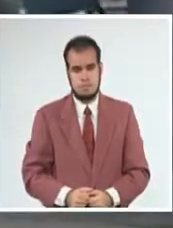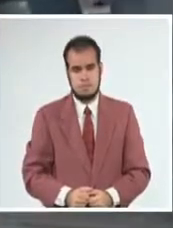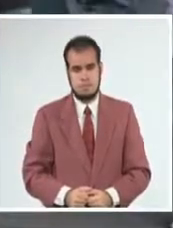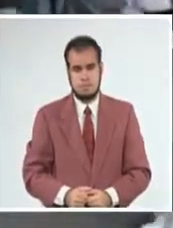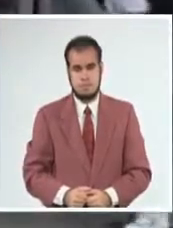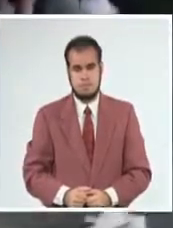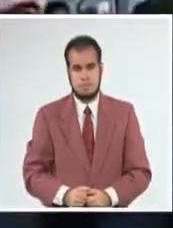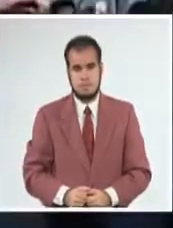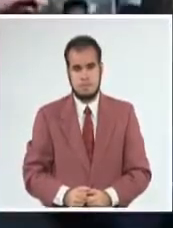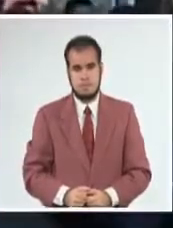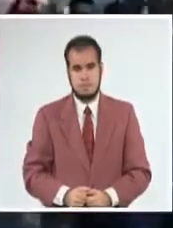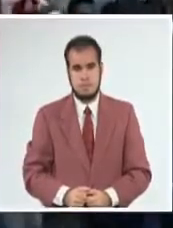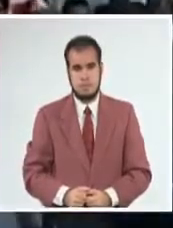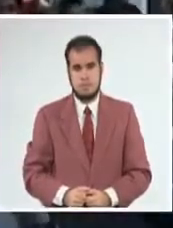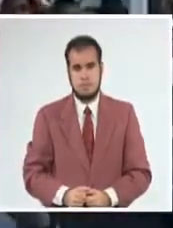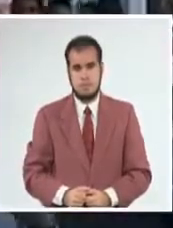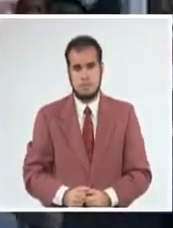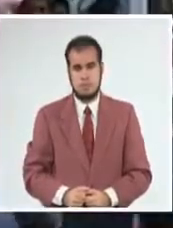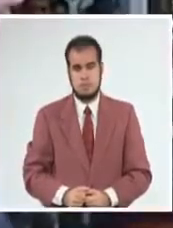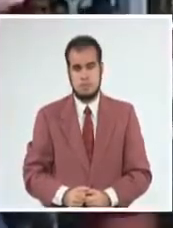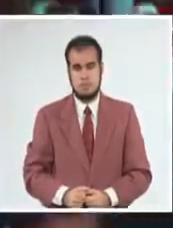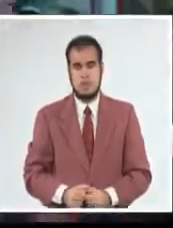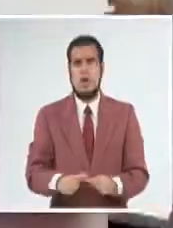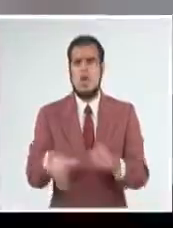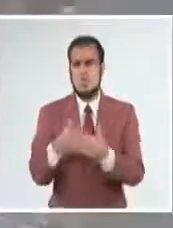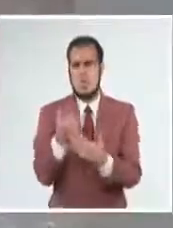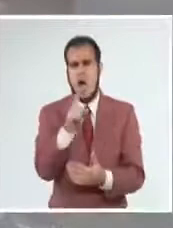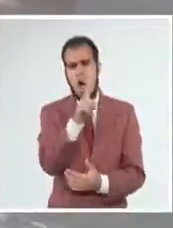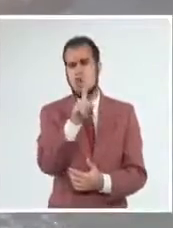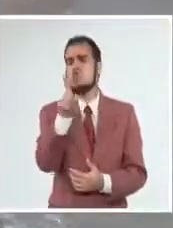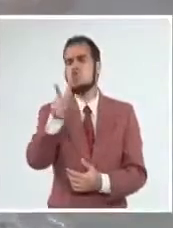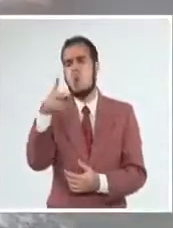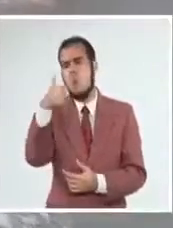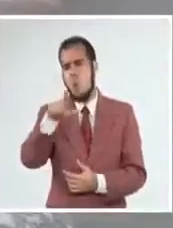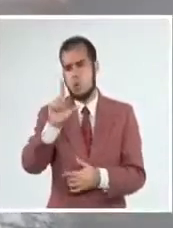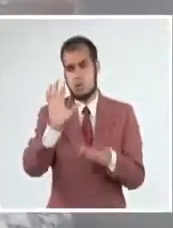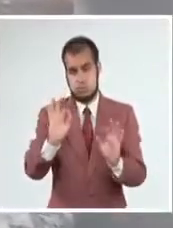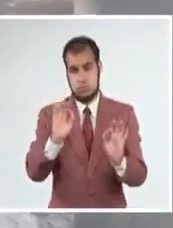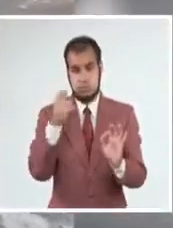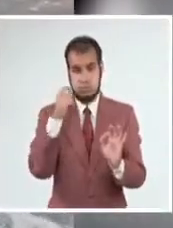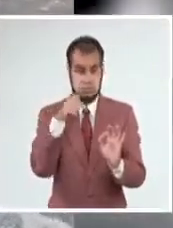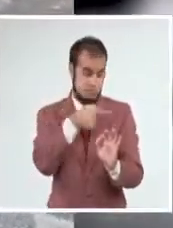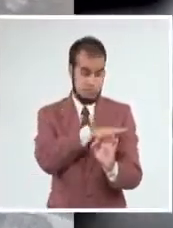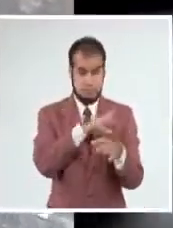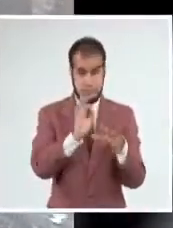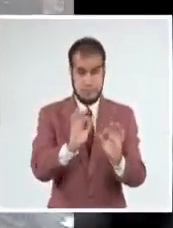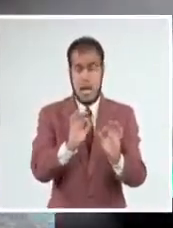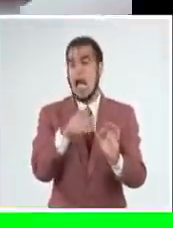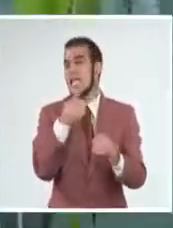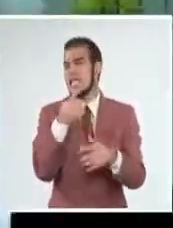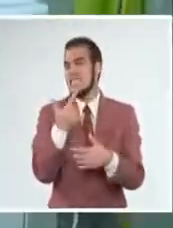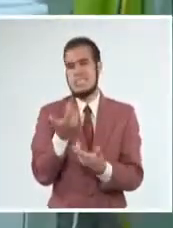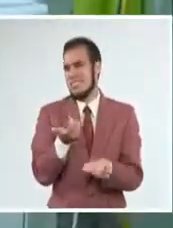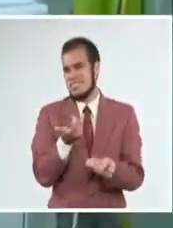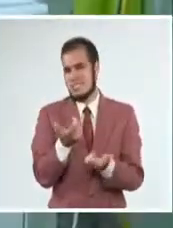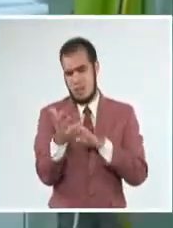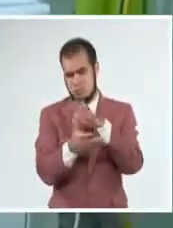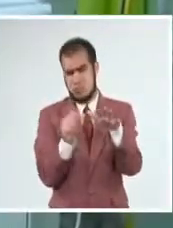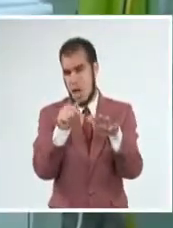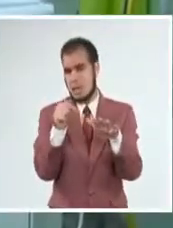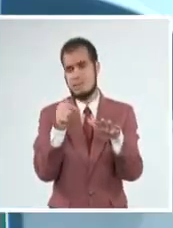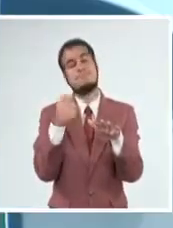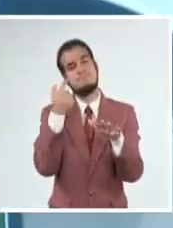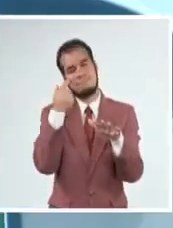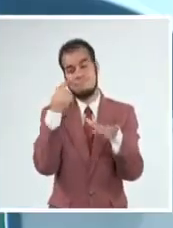Los acontecimientos ocurridos entre el 11 y el 12 de julio de 2021 evidencian un minucioso análisis